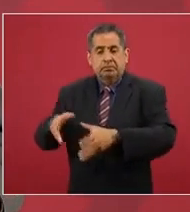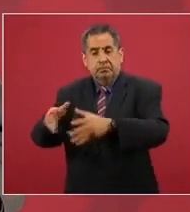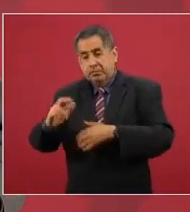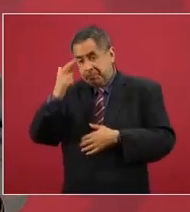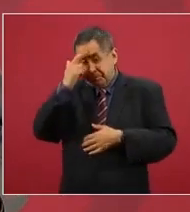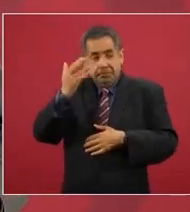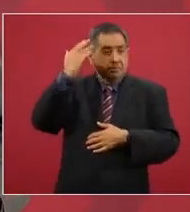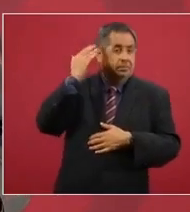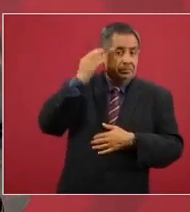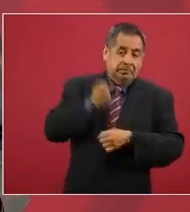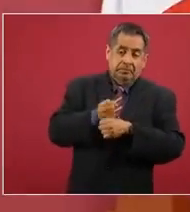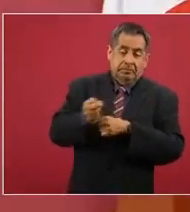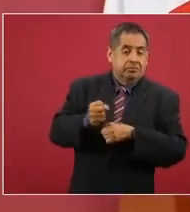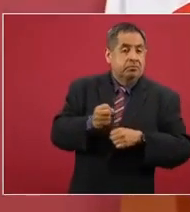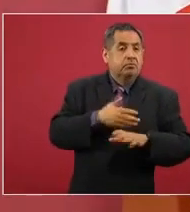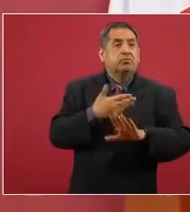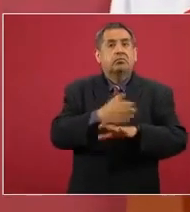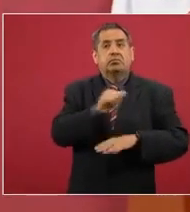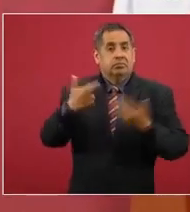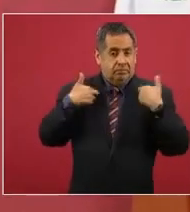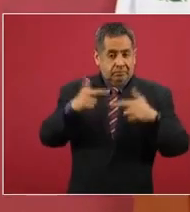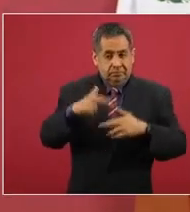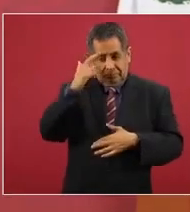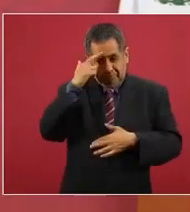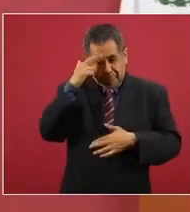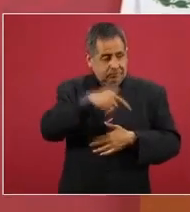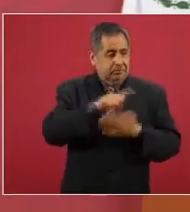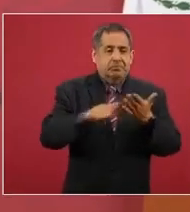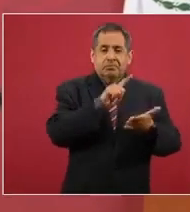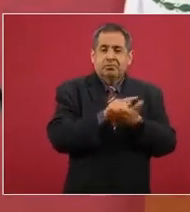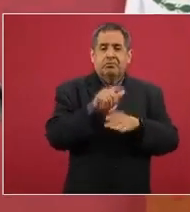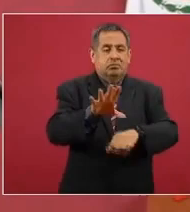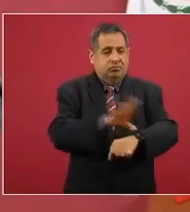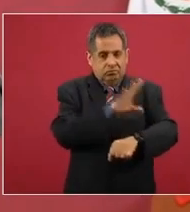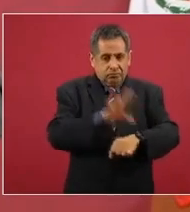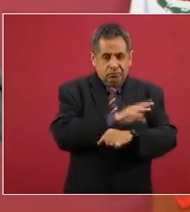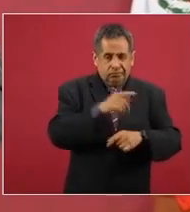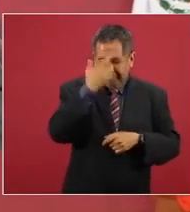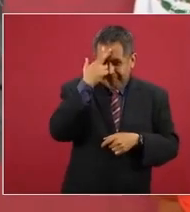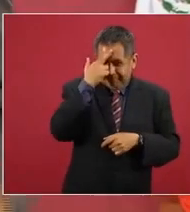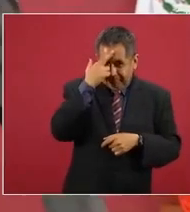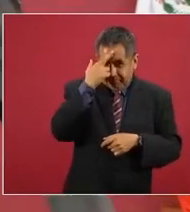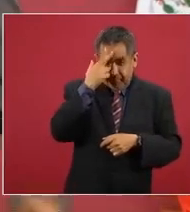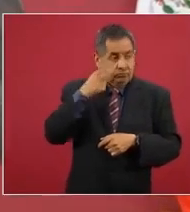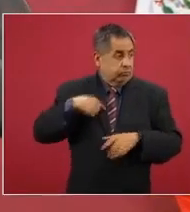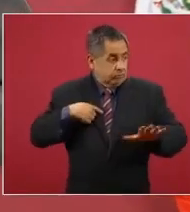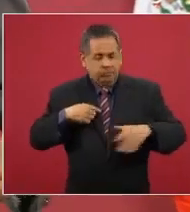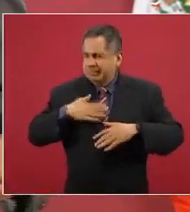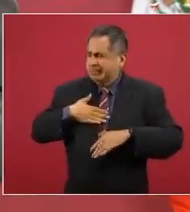maestros, cuando querían imponer la mal llamada reforma energética, y